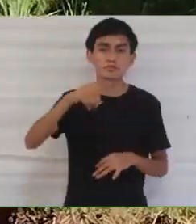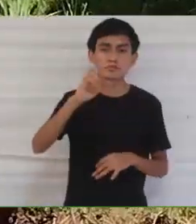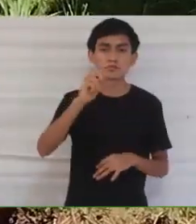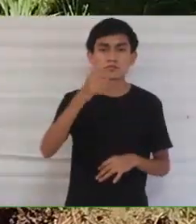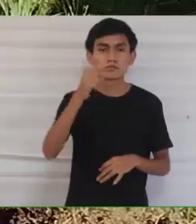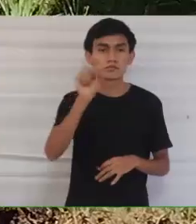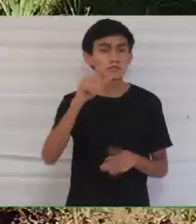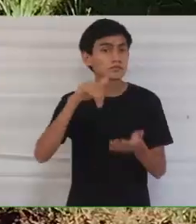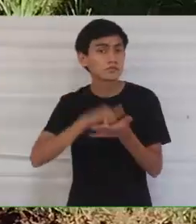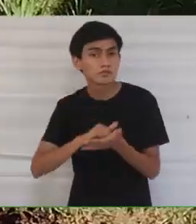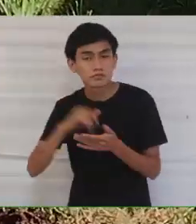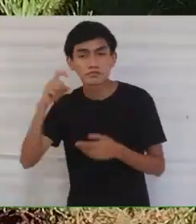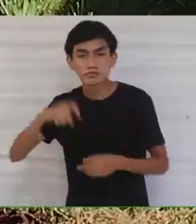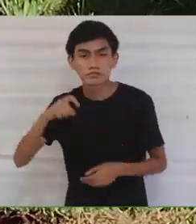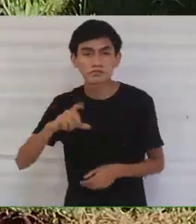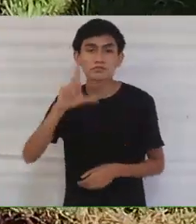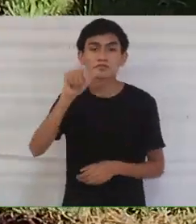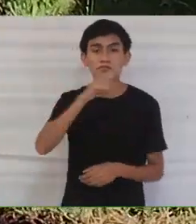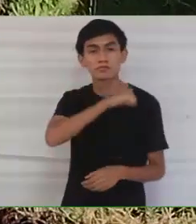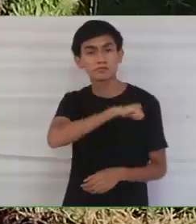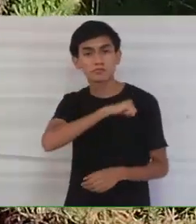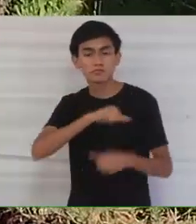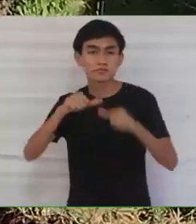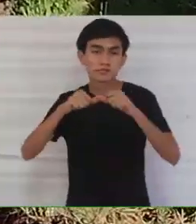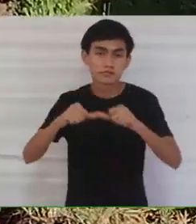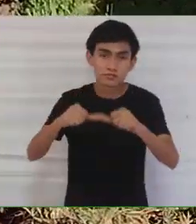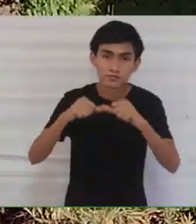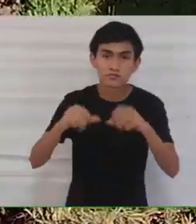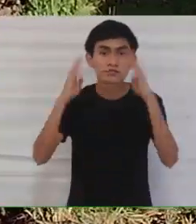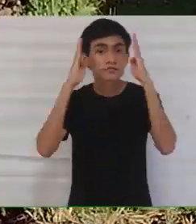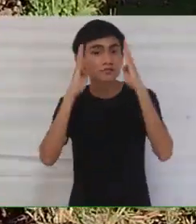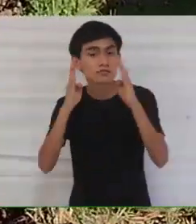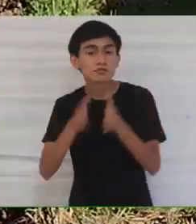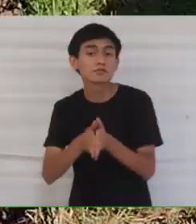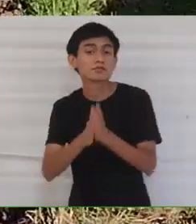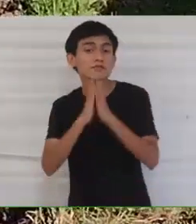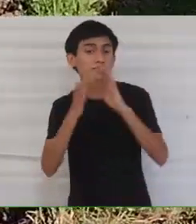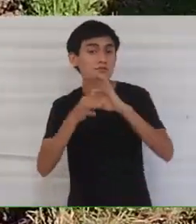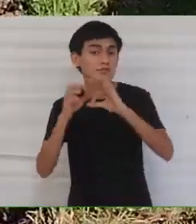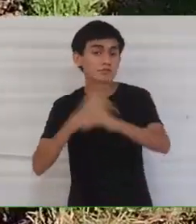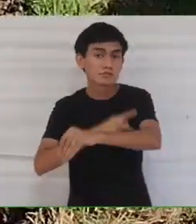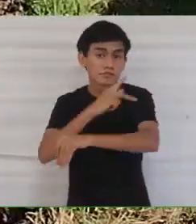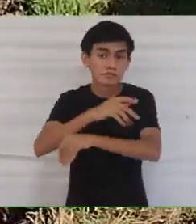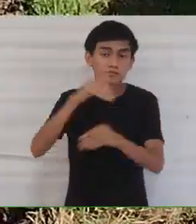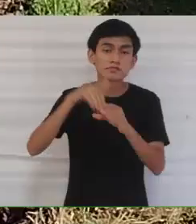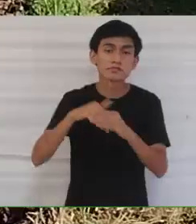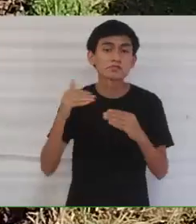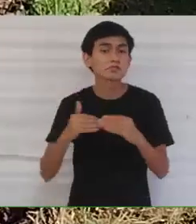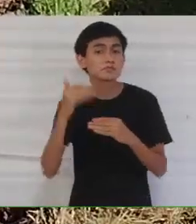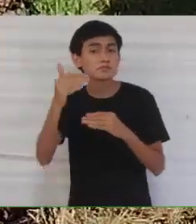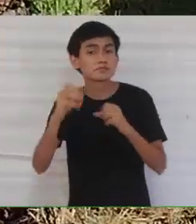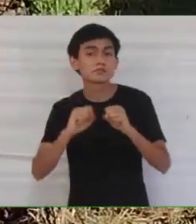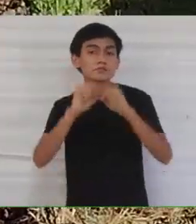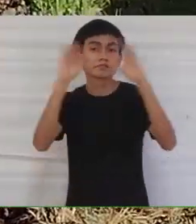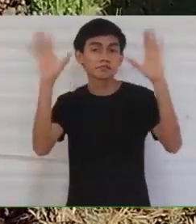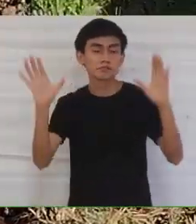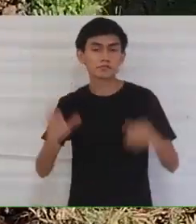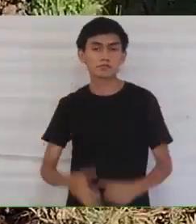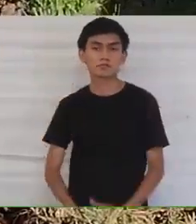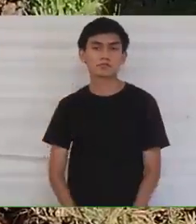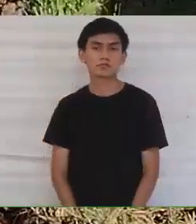necesitaban. La municipalidad seguirá atendiendo los requerimientos de los vecinos en los próximos días.